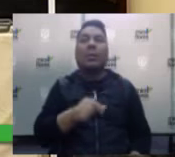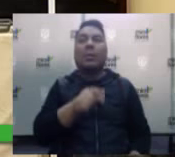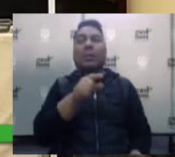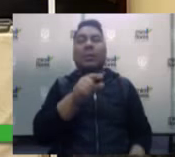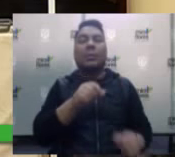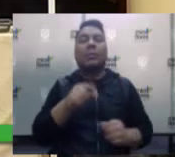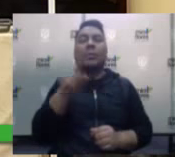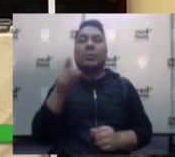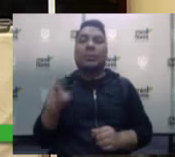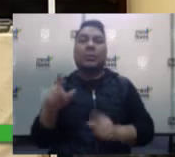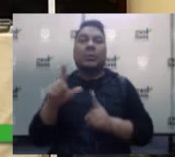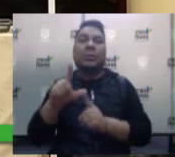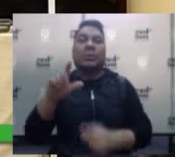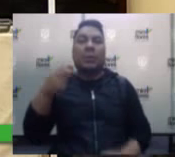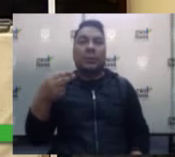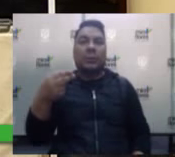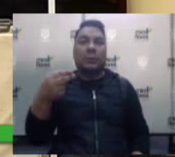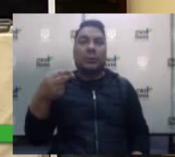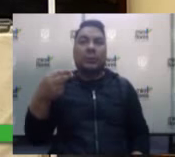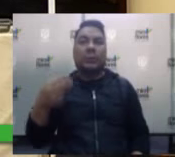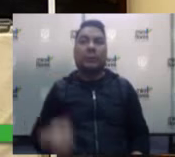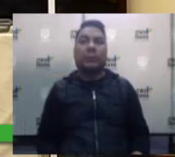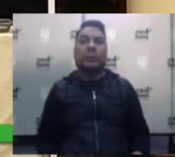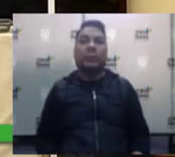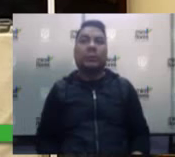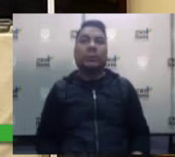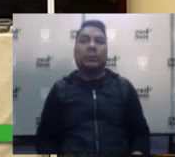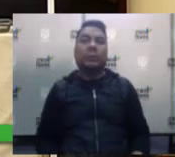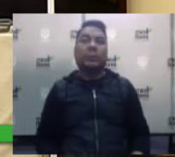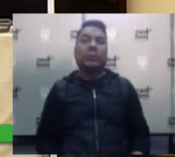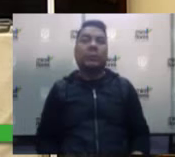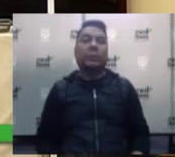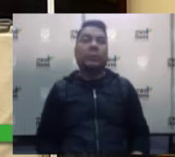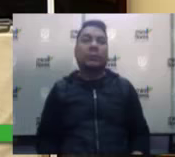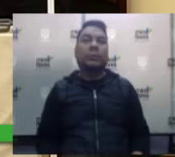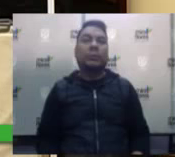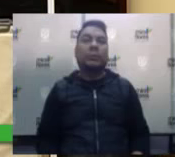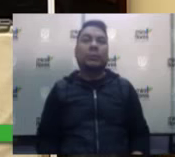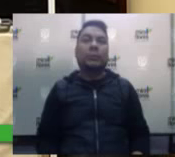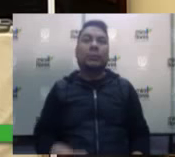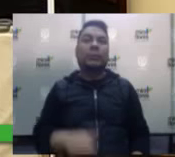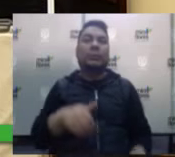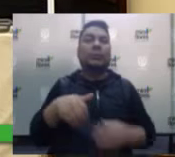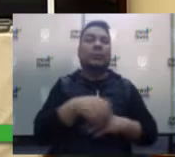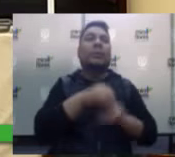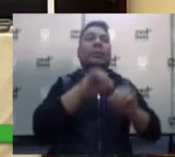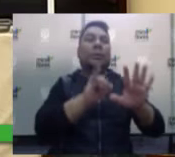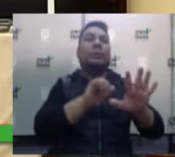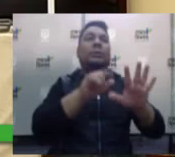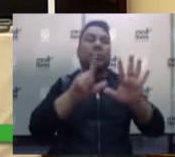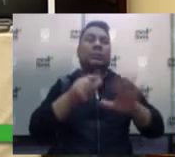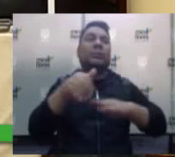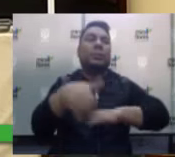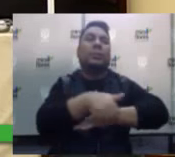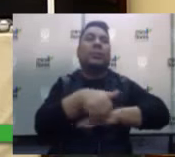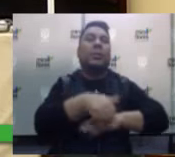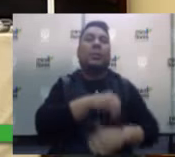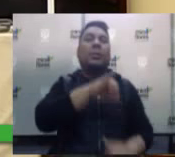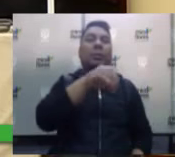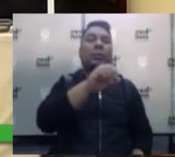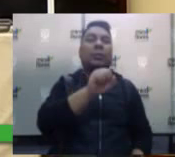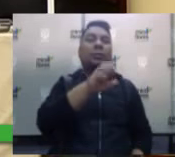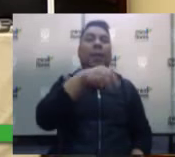Letra H. H. Juntos por el Perú. Ubicación 67, Avenida José